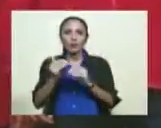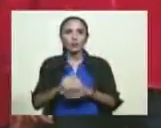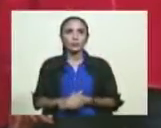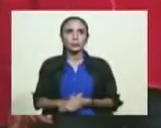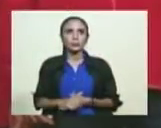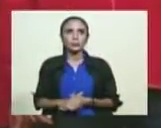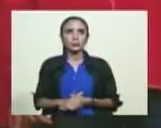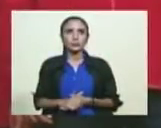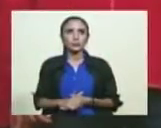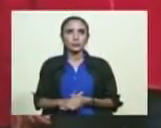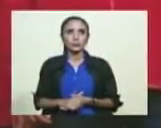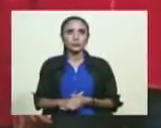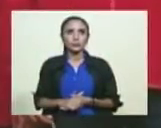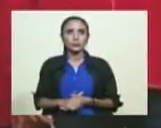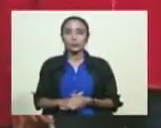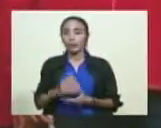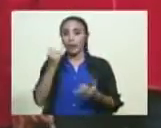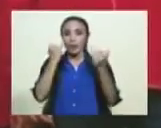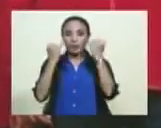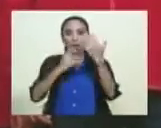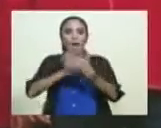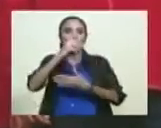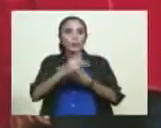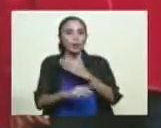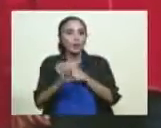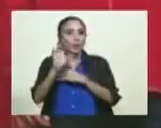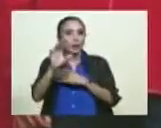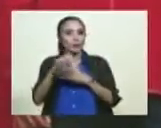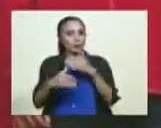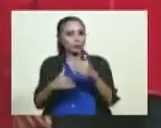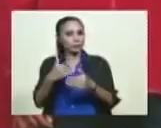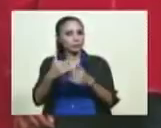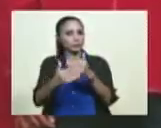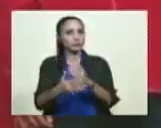toda la fuerza del plan de la patria.